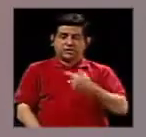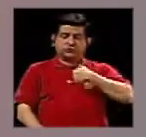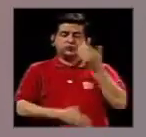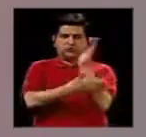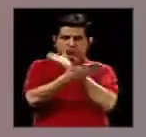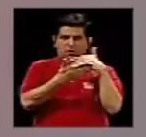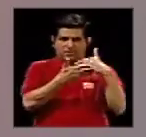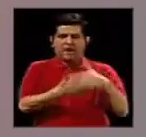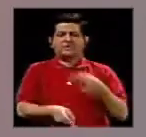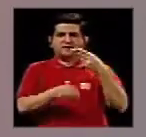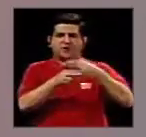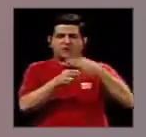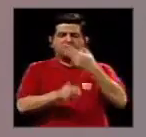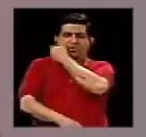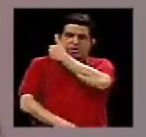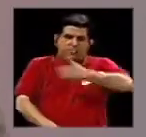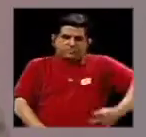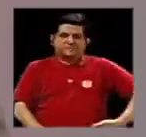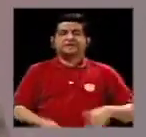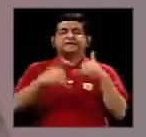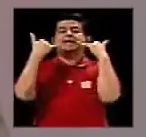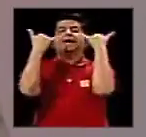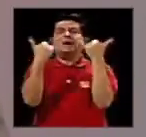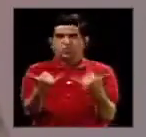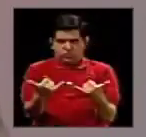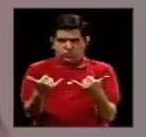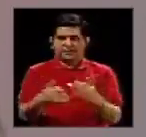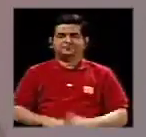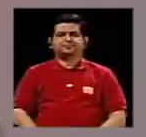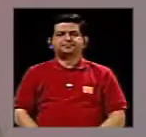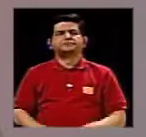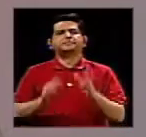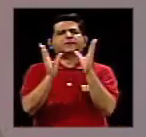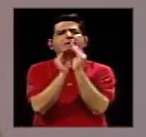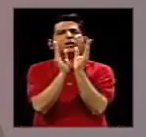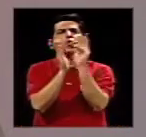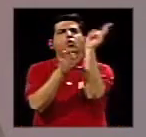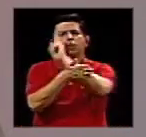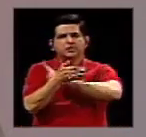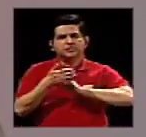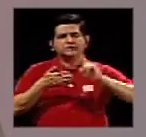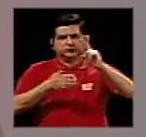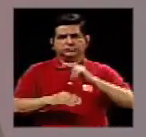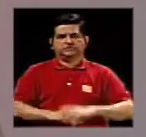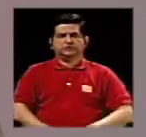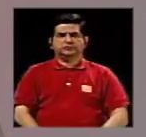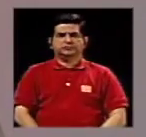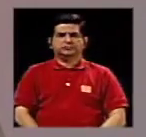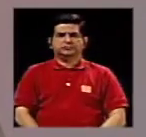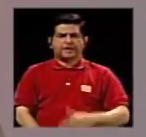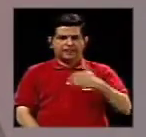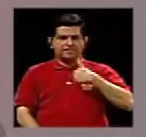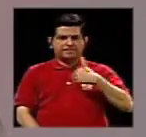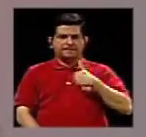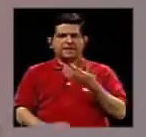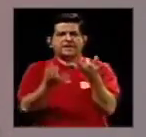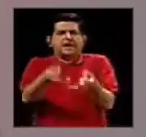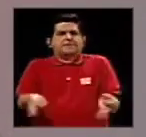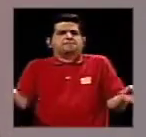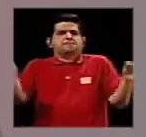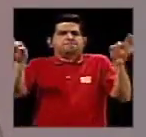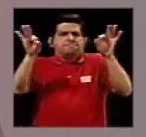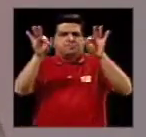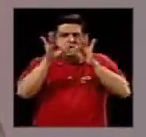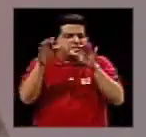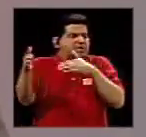soy parte y fui designado presidente ahora los congresos universitarios eh tienen trascendencia